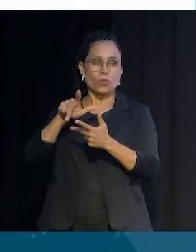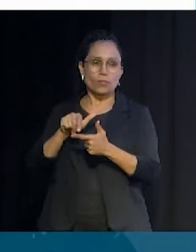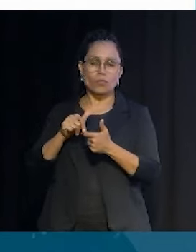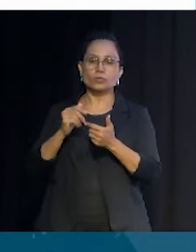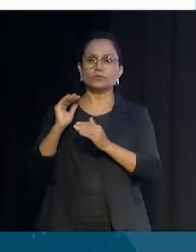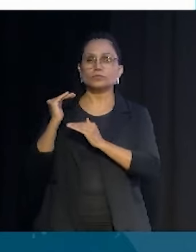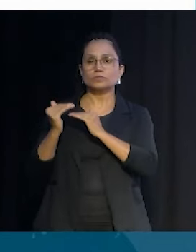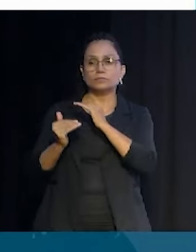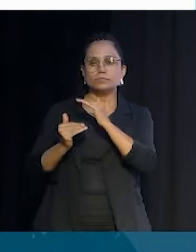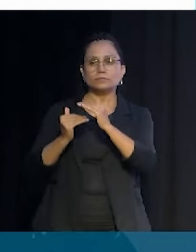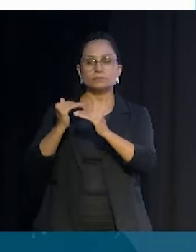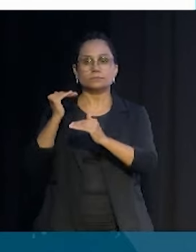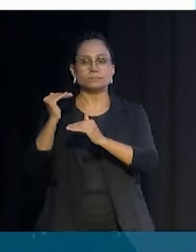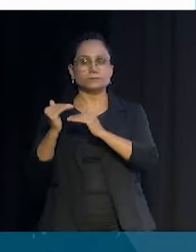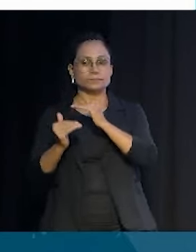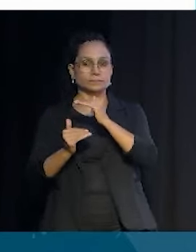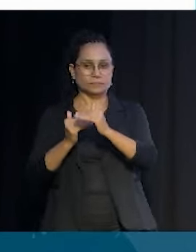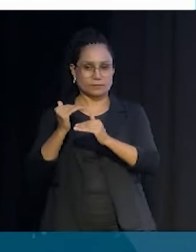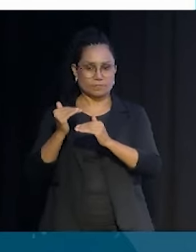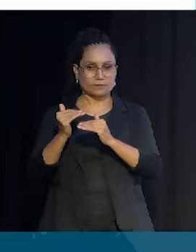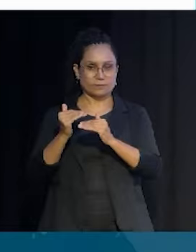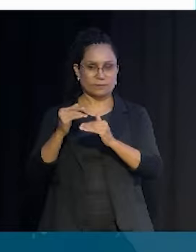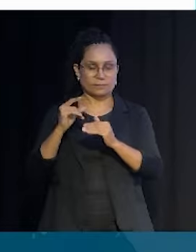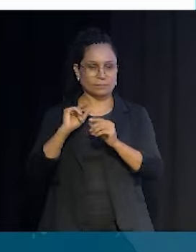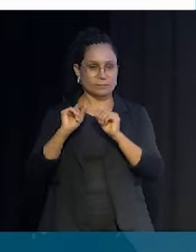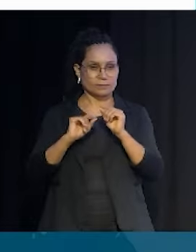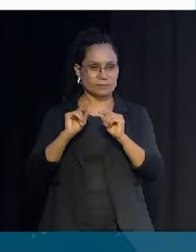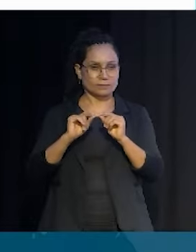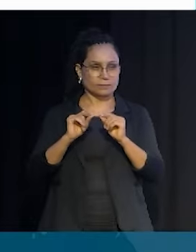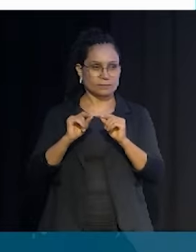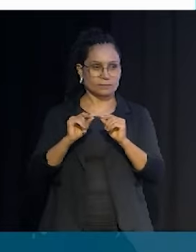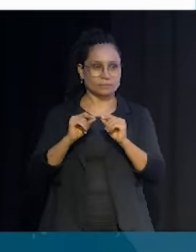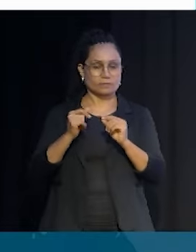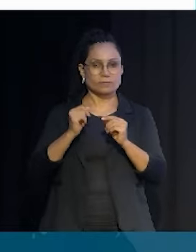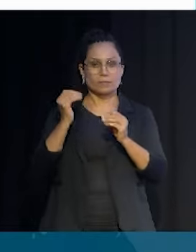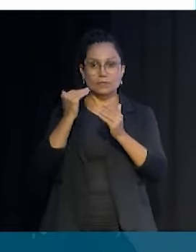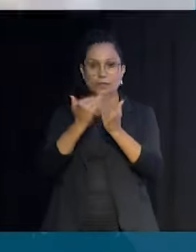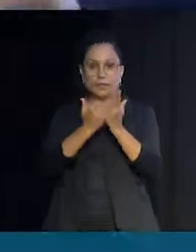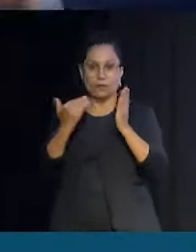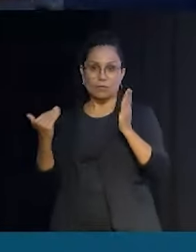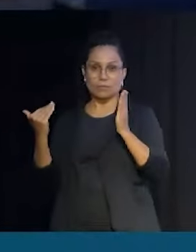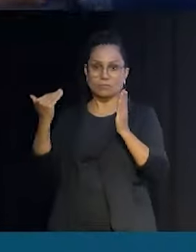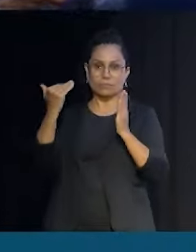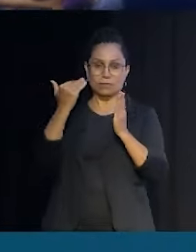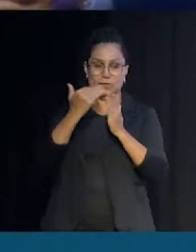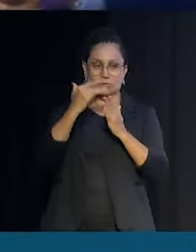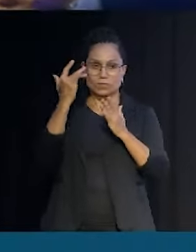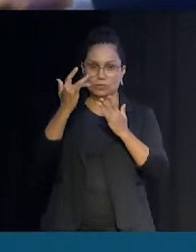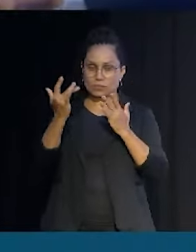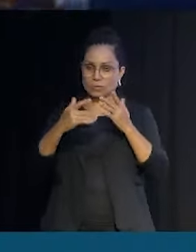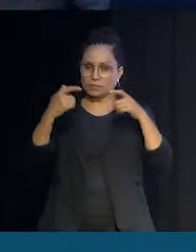el mundo en desenvolvimiento es muy claro. Aumentó su demanda.